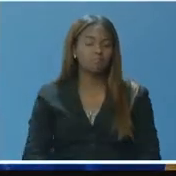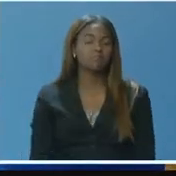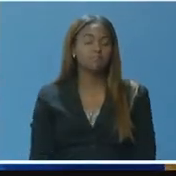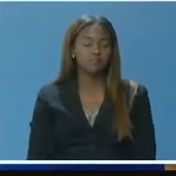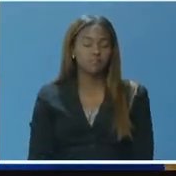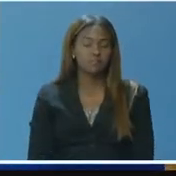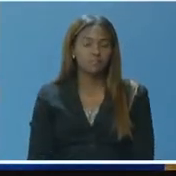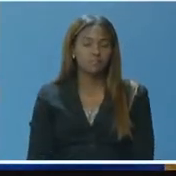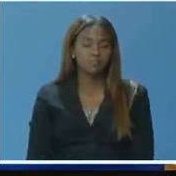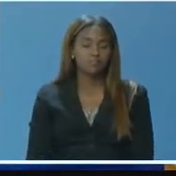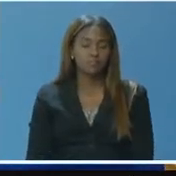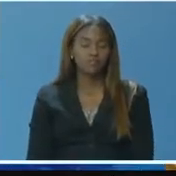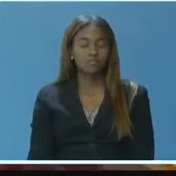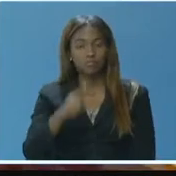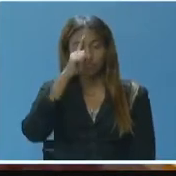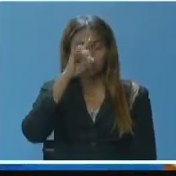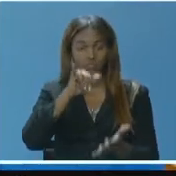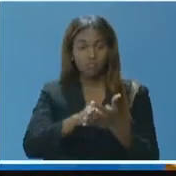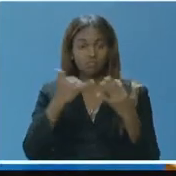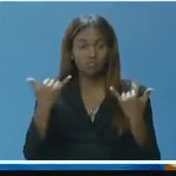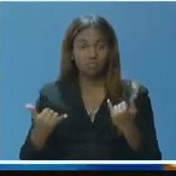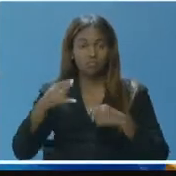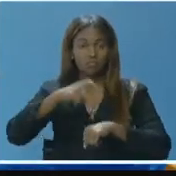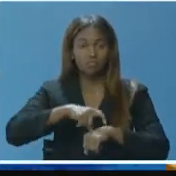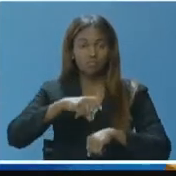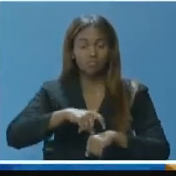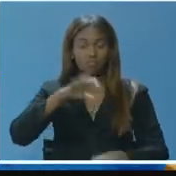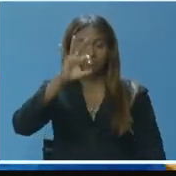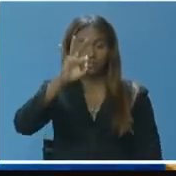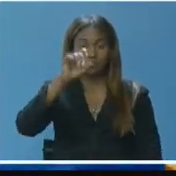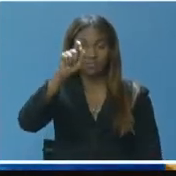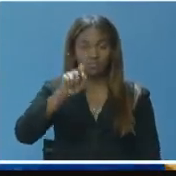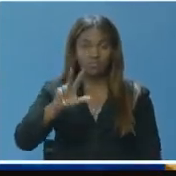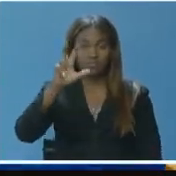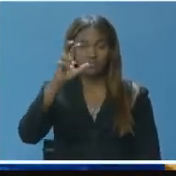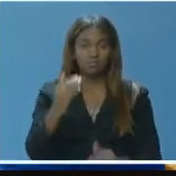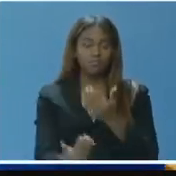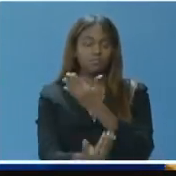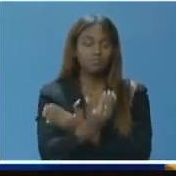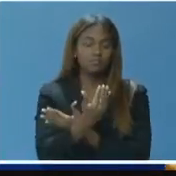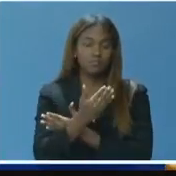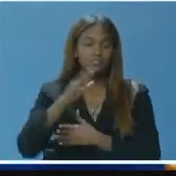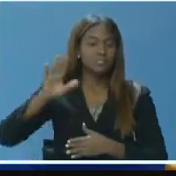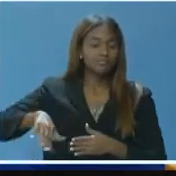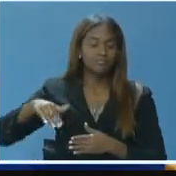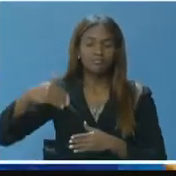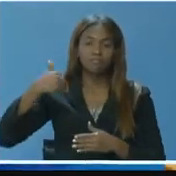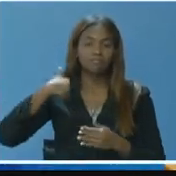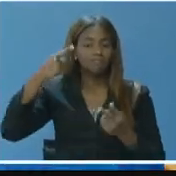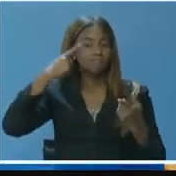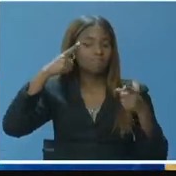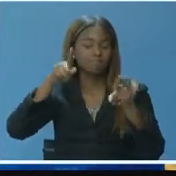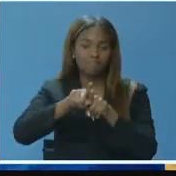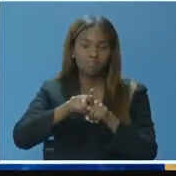este momento, hoy, a las 9:30 de la mañana, no hay aún un acuerdo con las ARS.